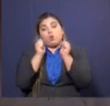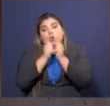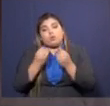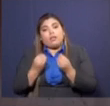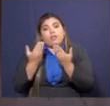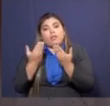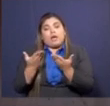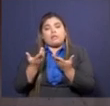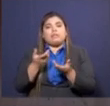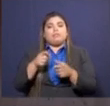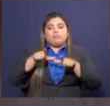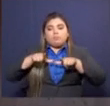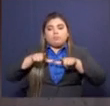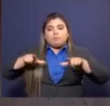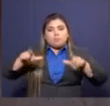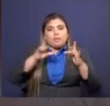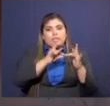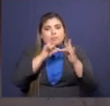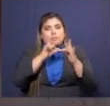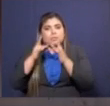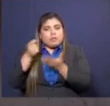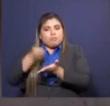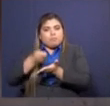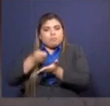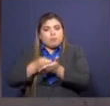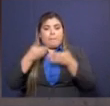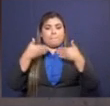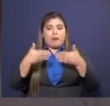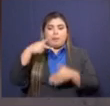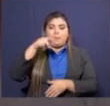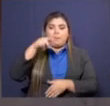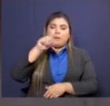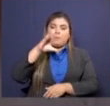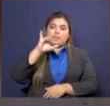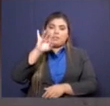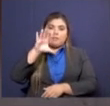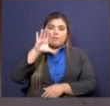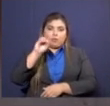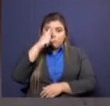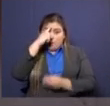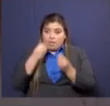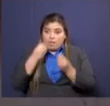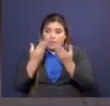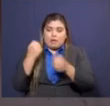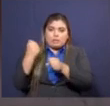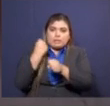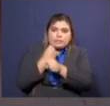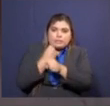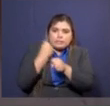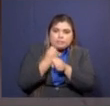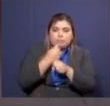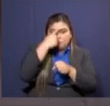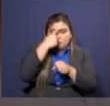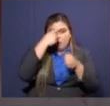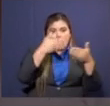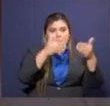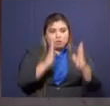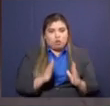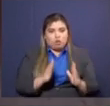zona económica especial Panamá-Pacífico para generar empleos para los colonenses.